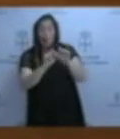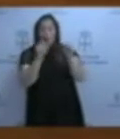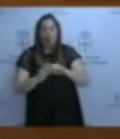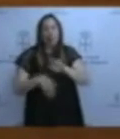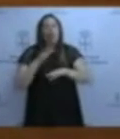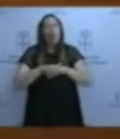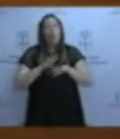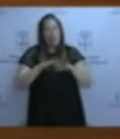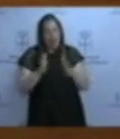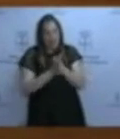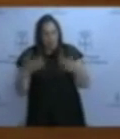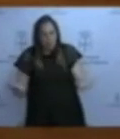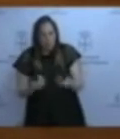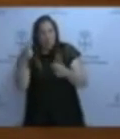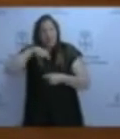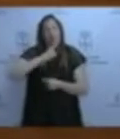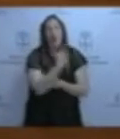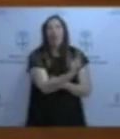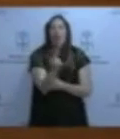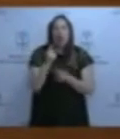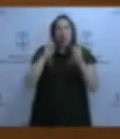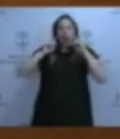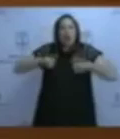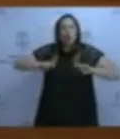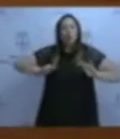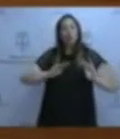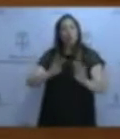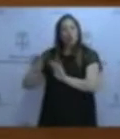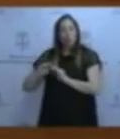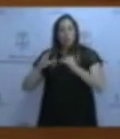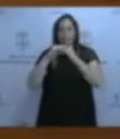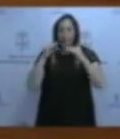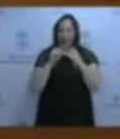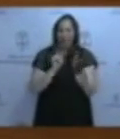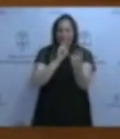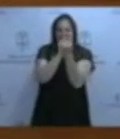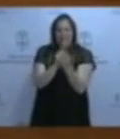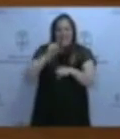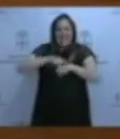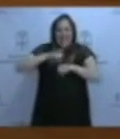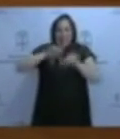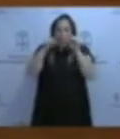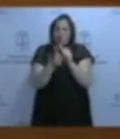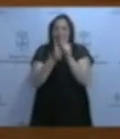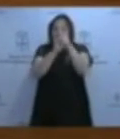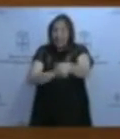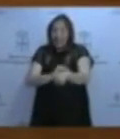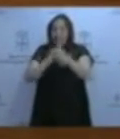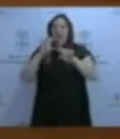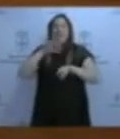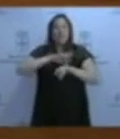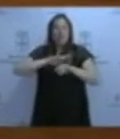supuesto también para monitorizar cada caso particular, para ver a cada paciente, una vez excede el tiempo de referencia para la su patología,